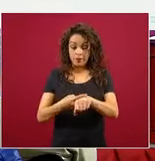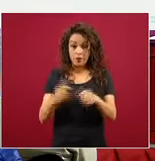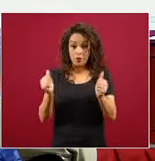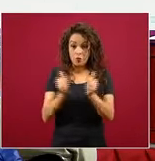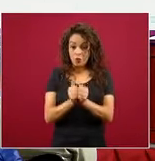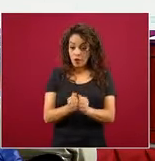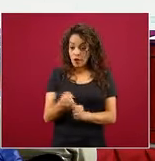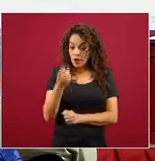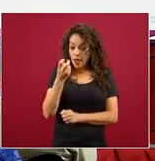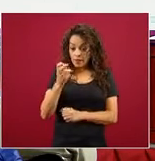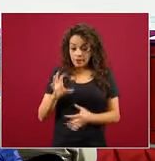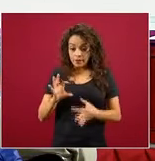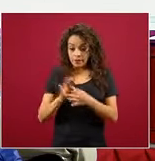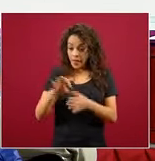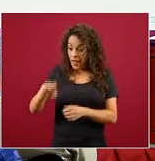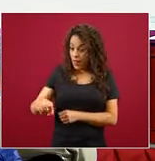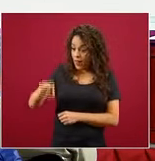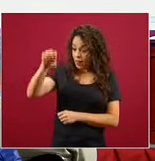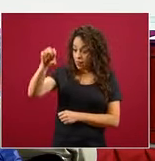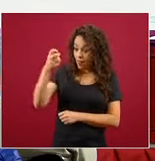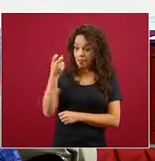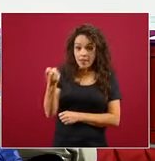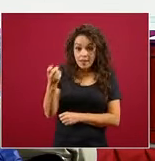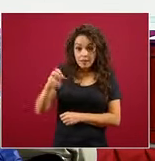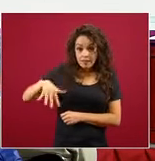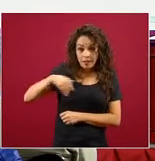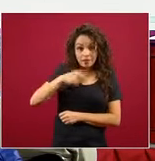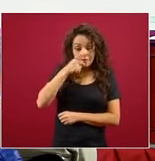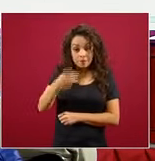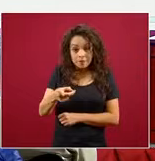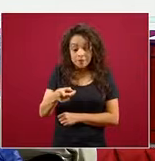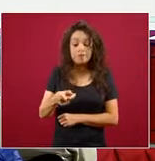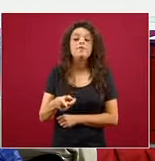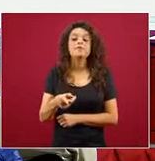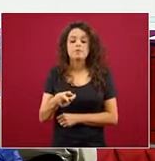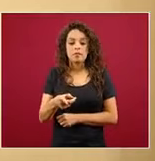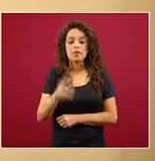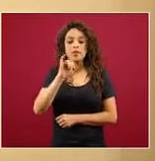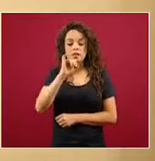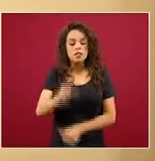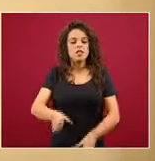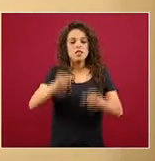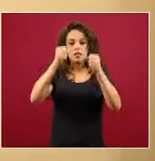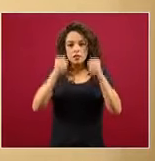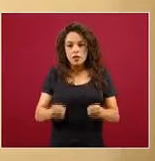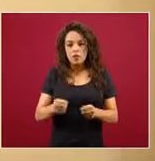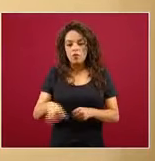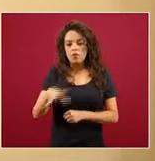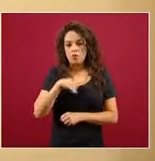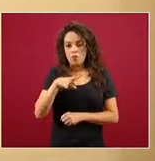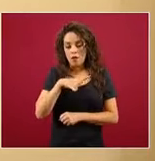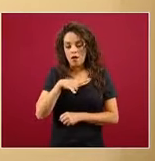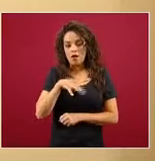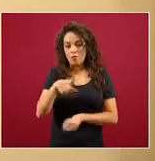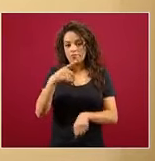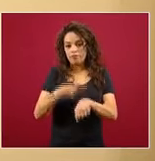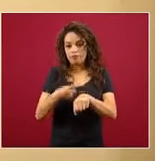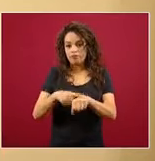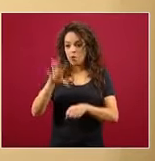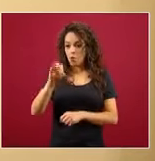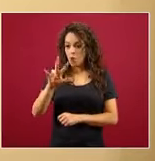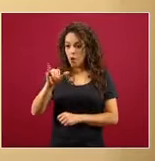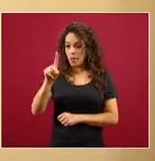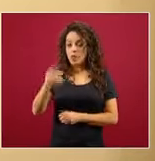tenían esa edad y que fueron casos confirmados de COVID, ¿cuántas fallecieron?